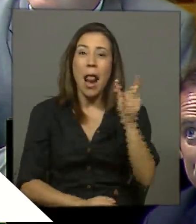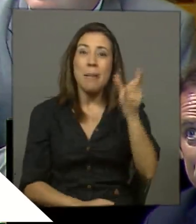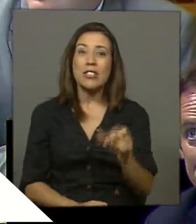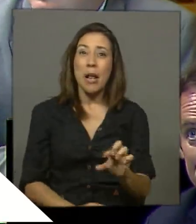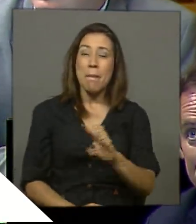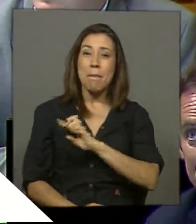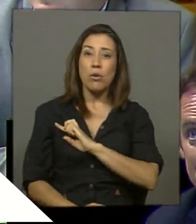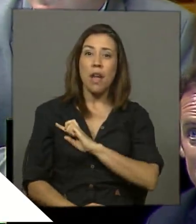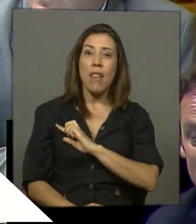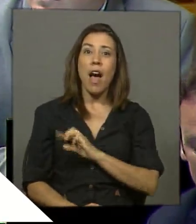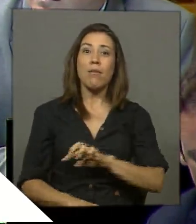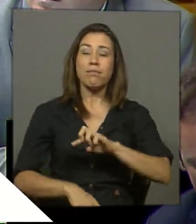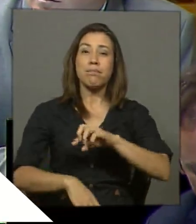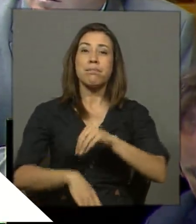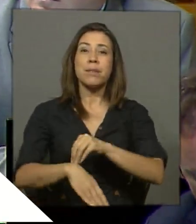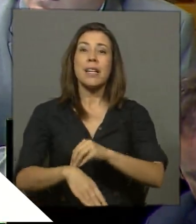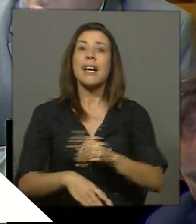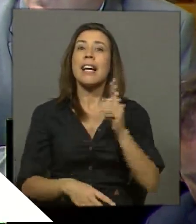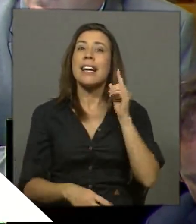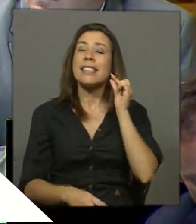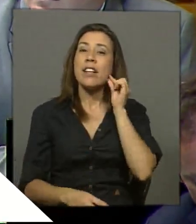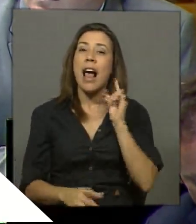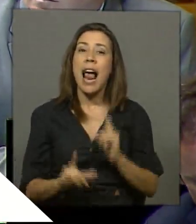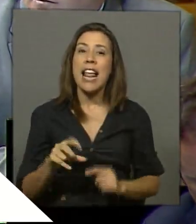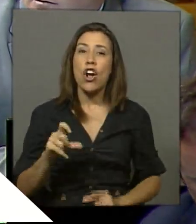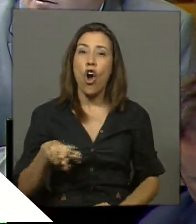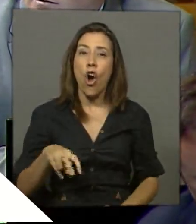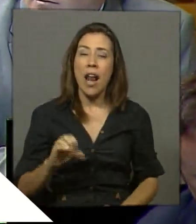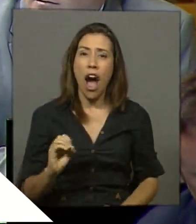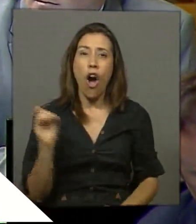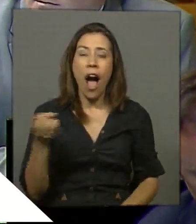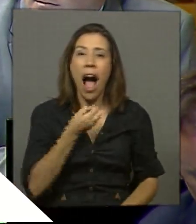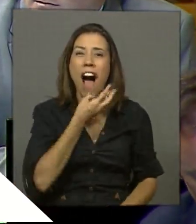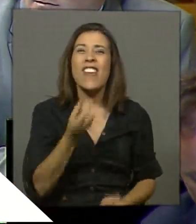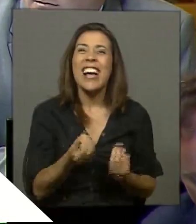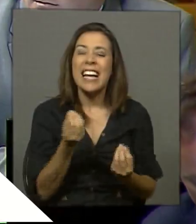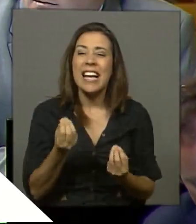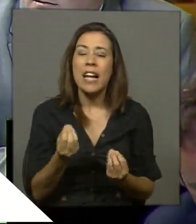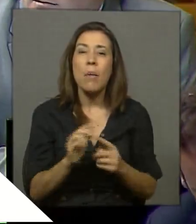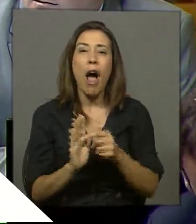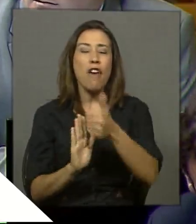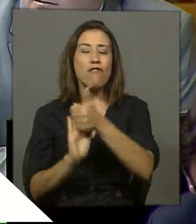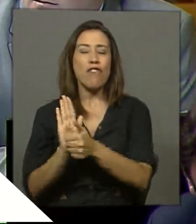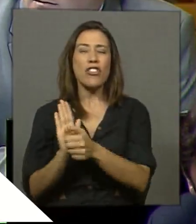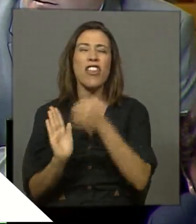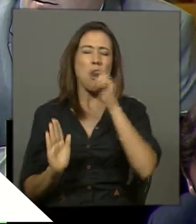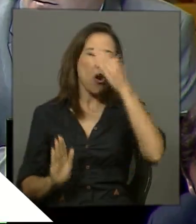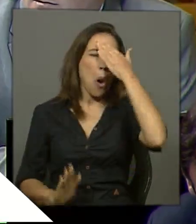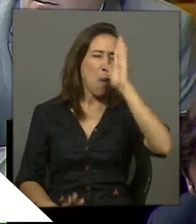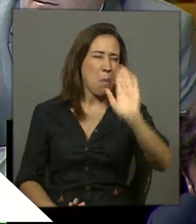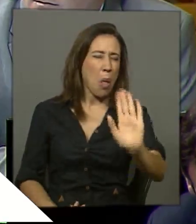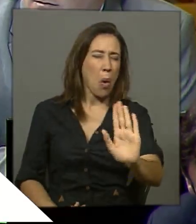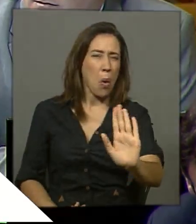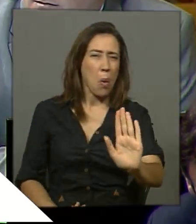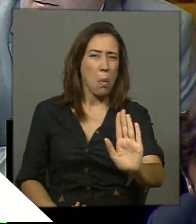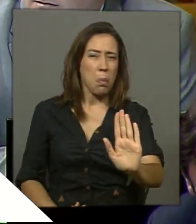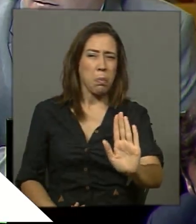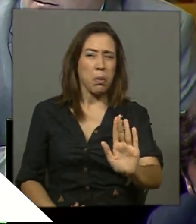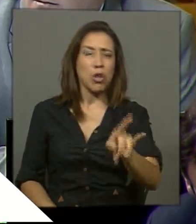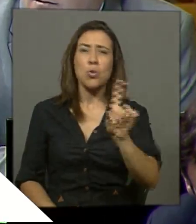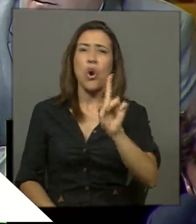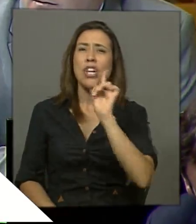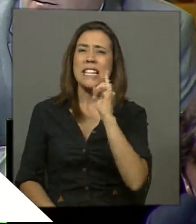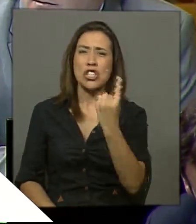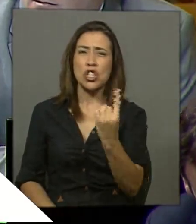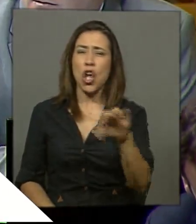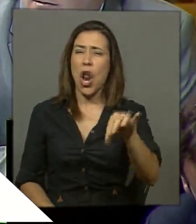y formalizada Francisca linconao y sabes lo que le dijo Se sacó una foto y le dijo No te preocupes no está